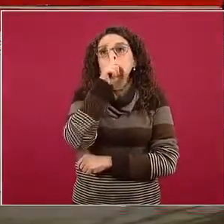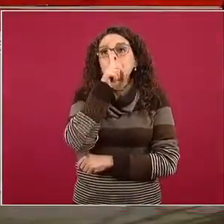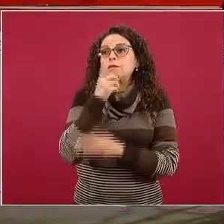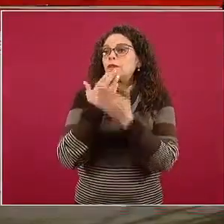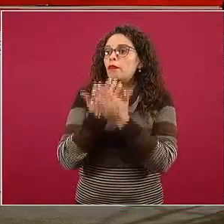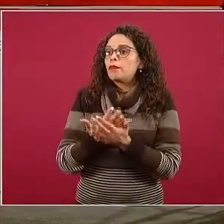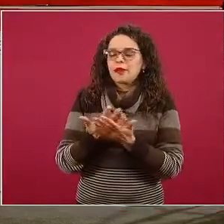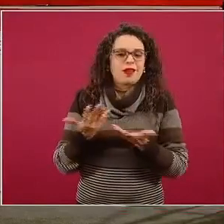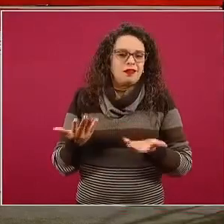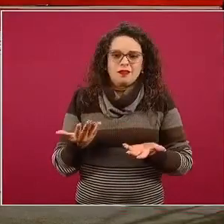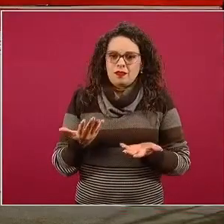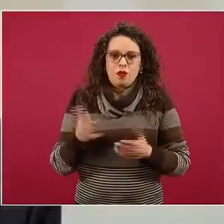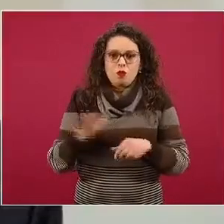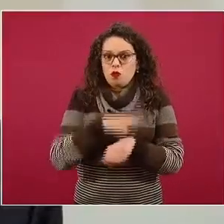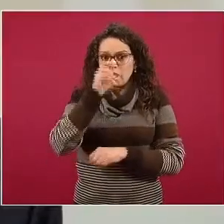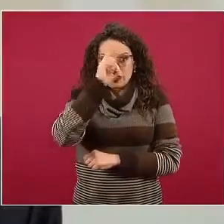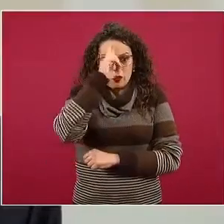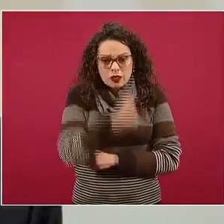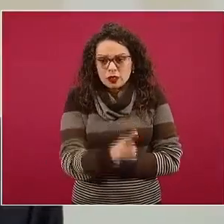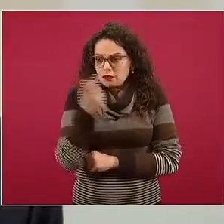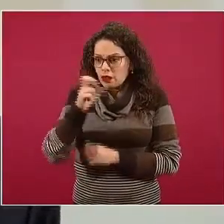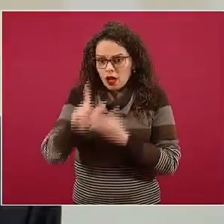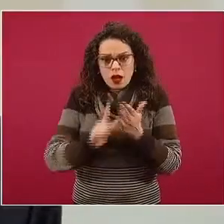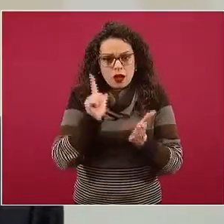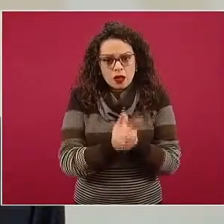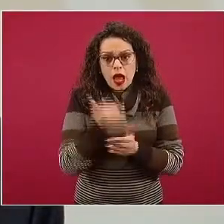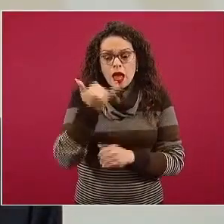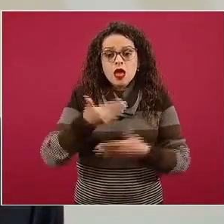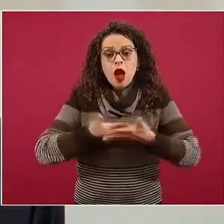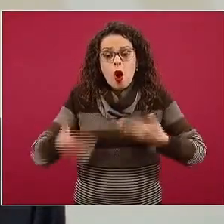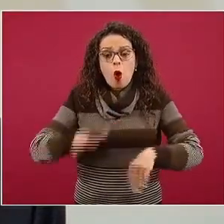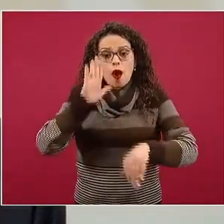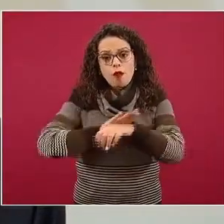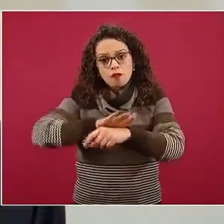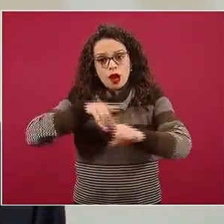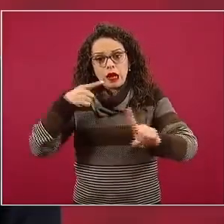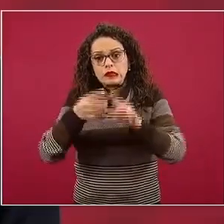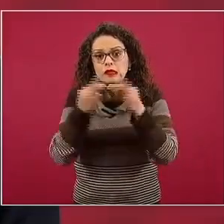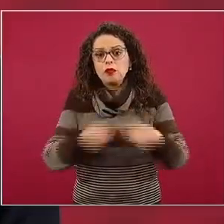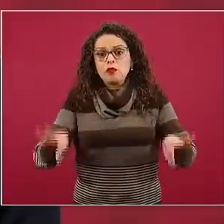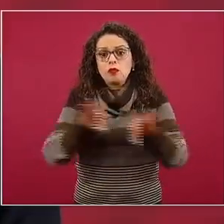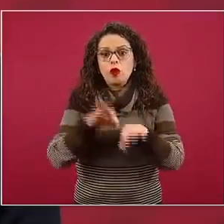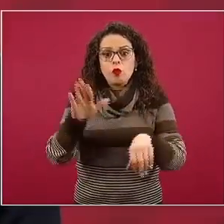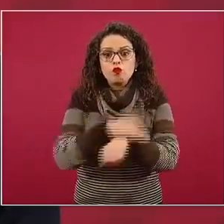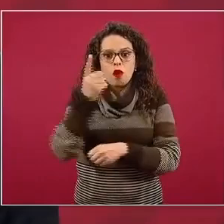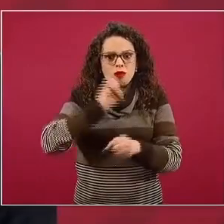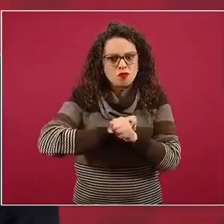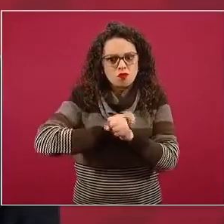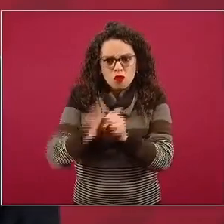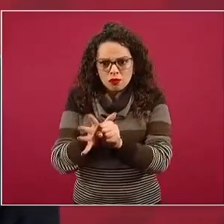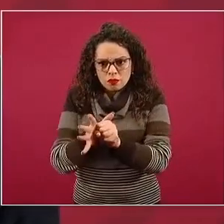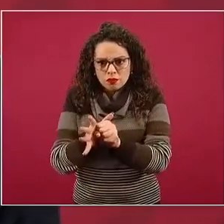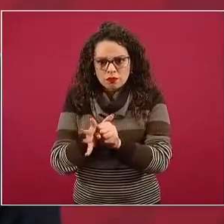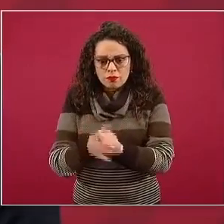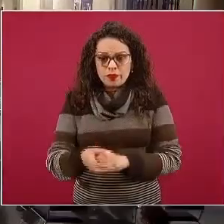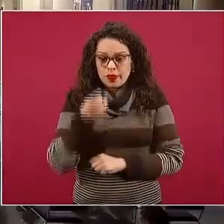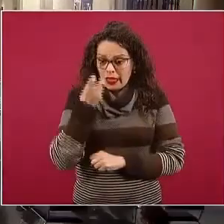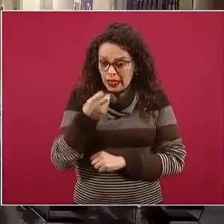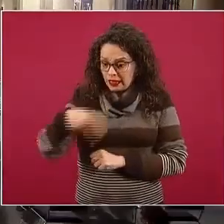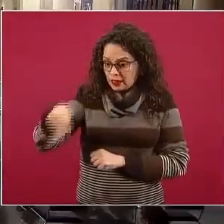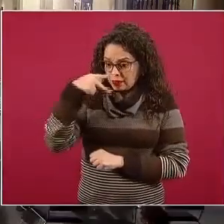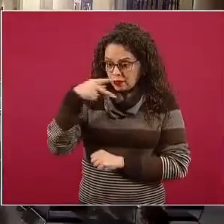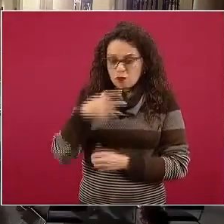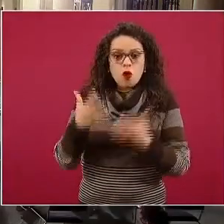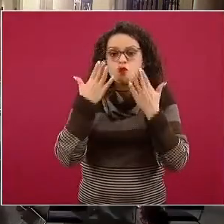esto, particularmente con el COVID. El tabaquismo disminuye la inmunidad y de manera aguda. Esta es una de